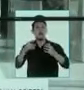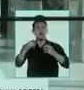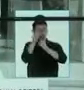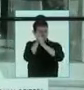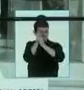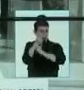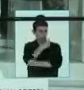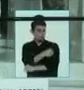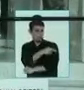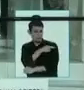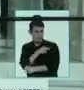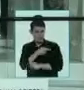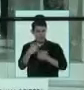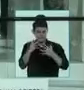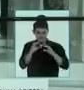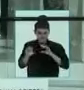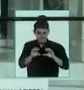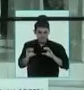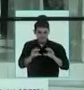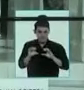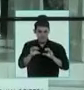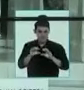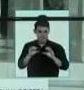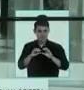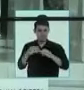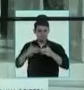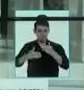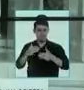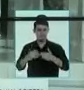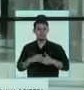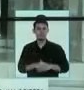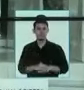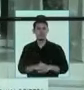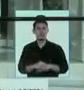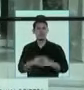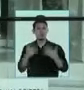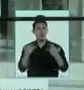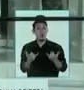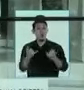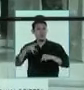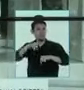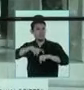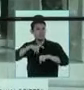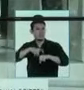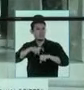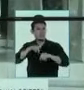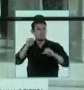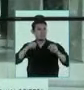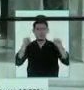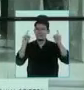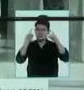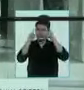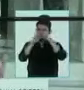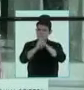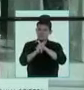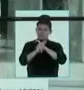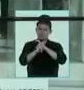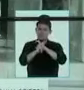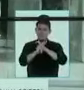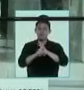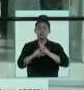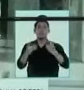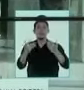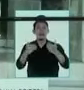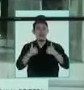está poniendo Sinopharm además de China? Entonces, en vez de facilitar Los permisos le ponen traba, le ponen